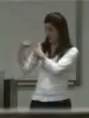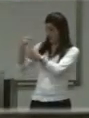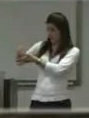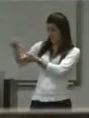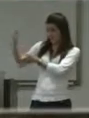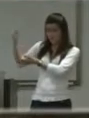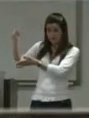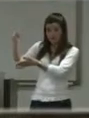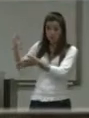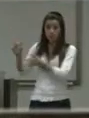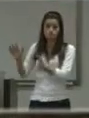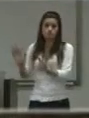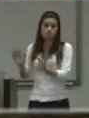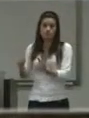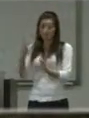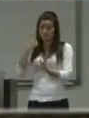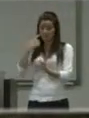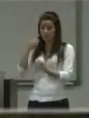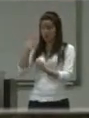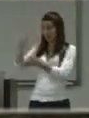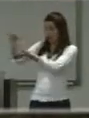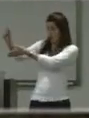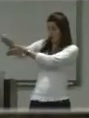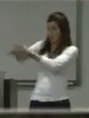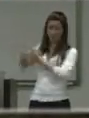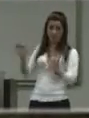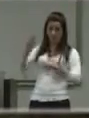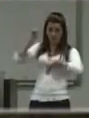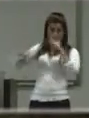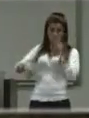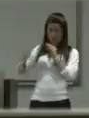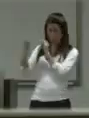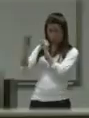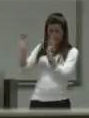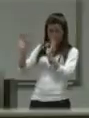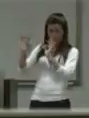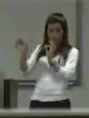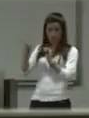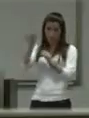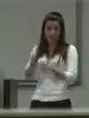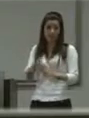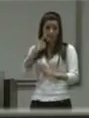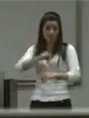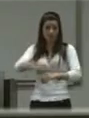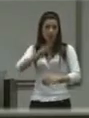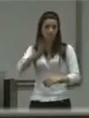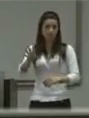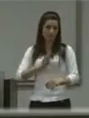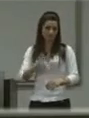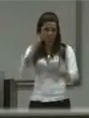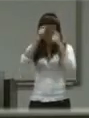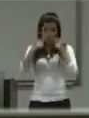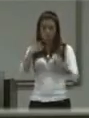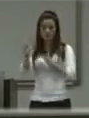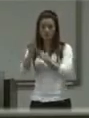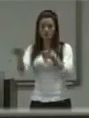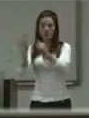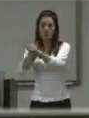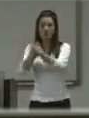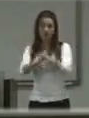está en contra de estándares Internacionales de Derechos Humanos porque la convención lo que promueve es la autonomía de las personas es decir lo que yo tengo que hacer